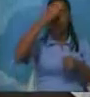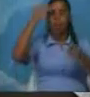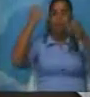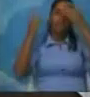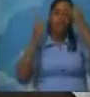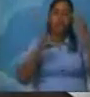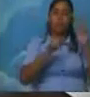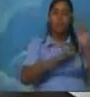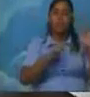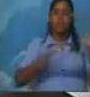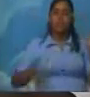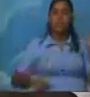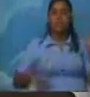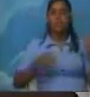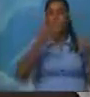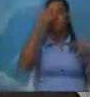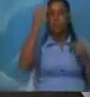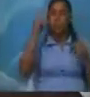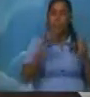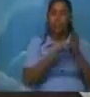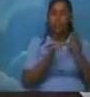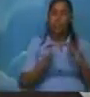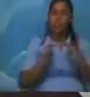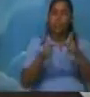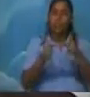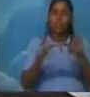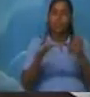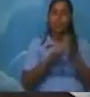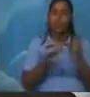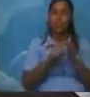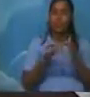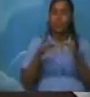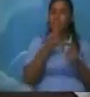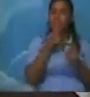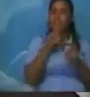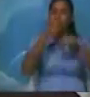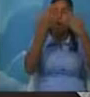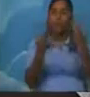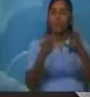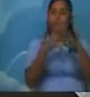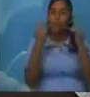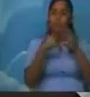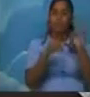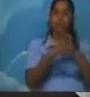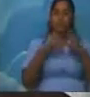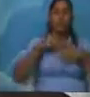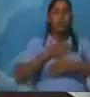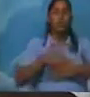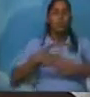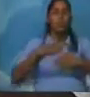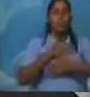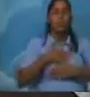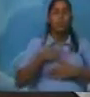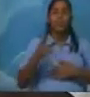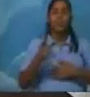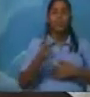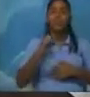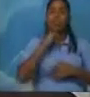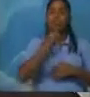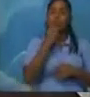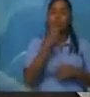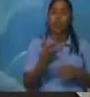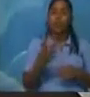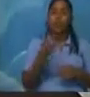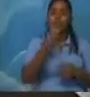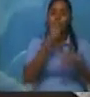Señor nos olvidamos de dónde hemos comenzado nos olvidamos quién nos ha entregado esas comodidades las comodidades ciertamente son muy buenas